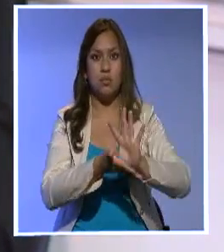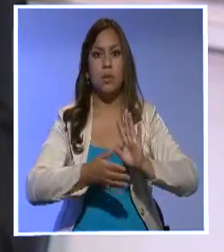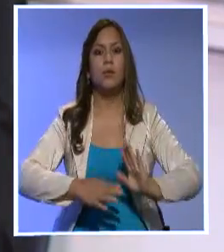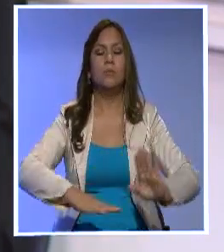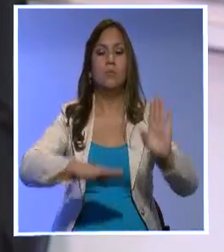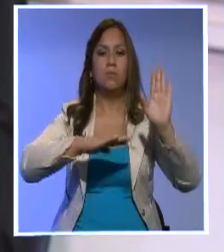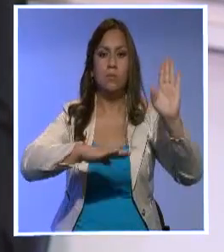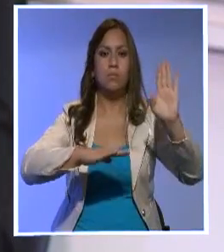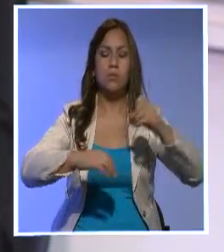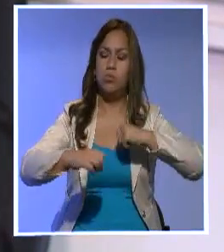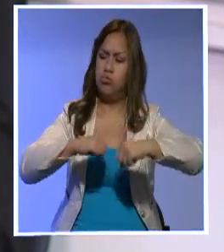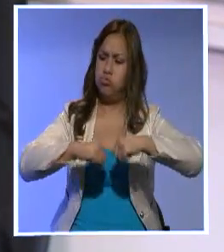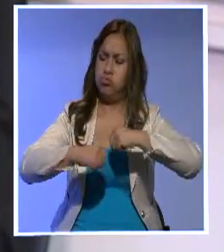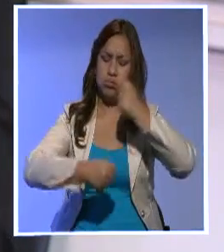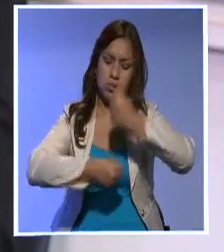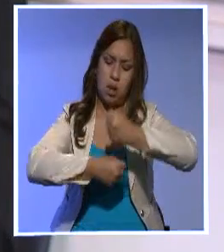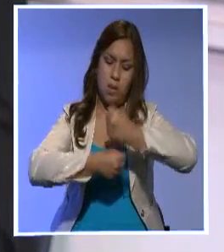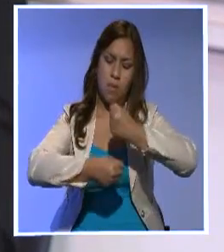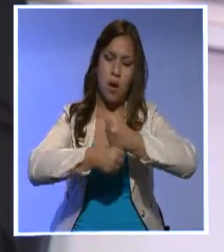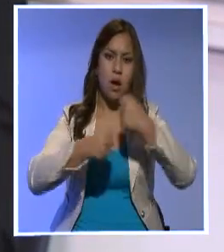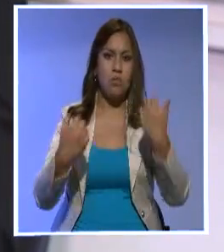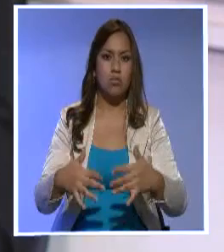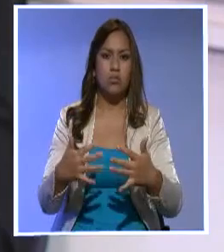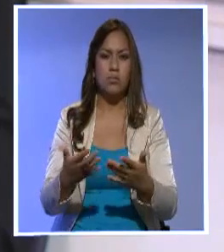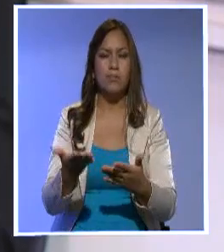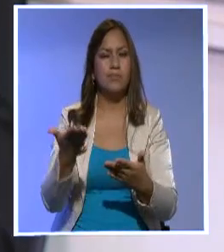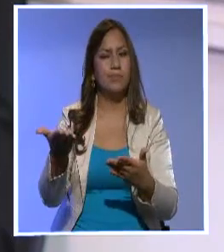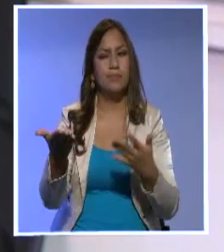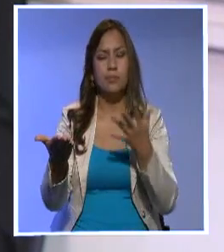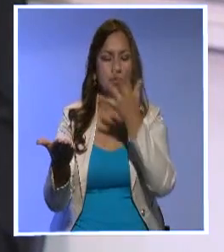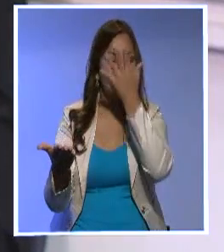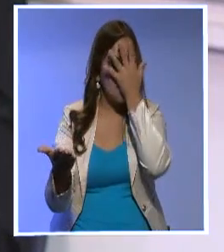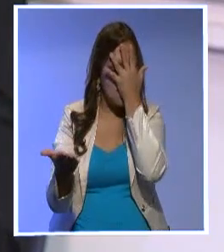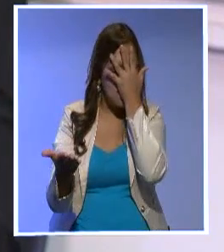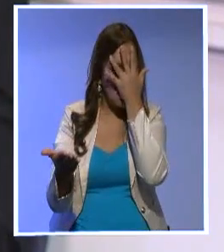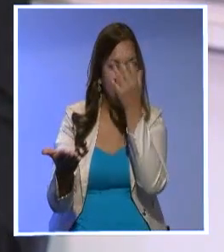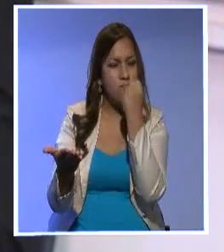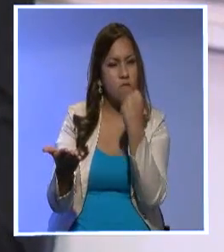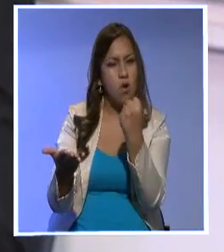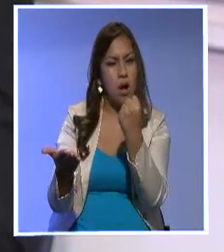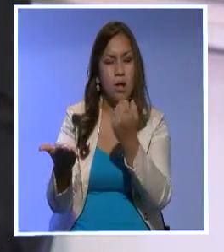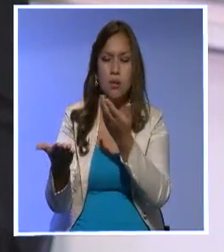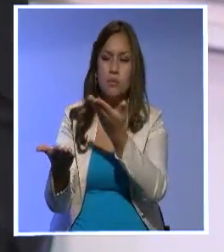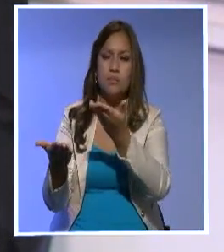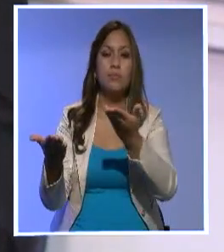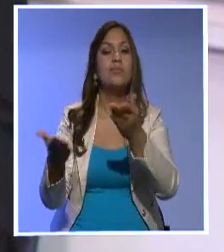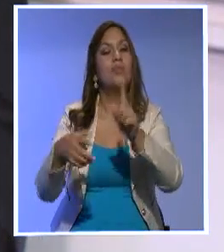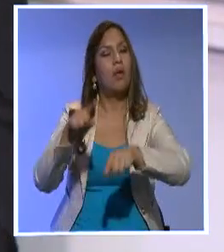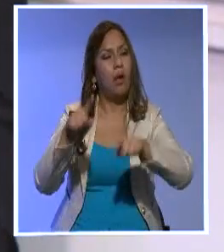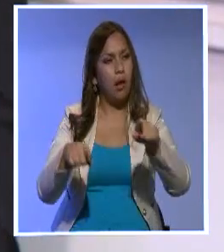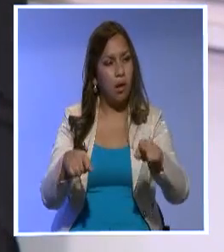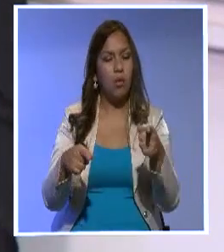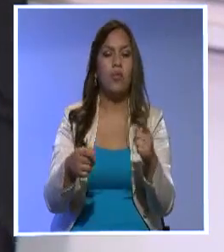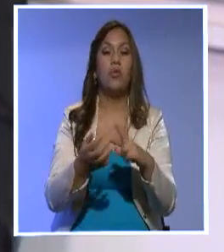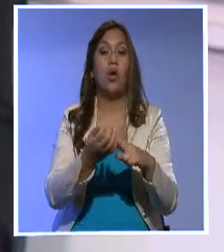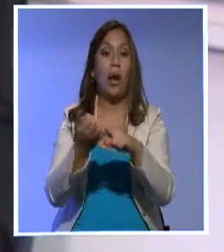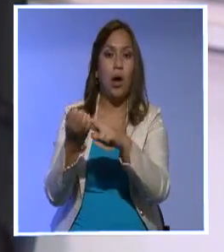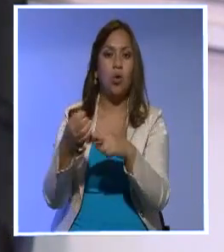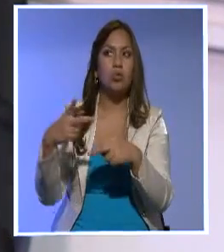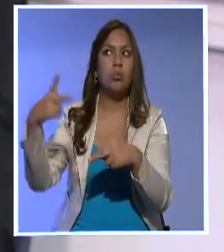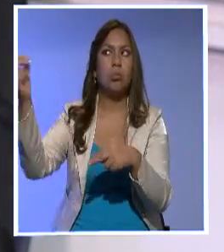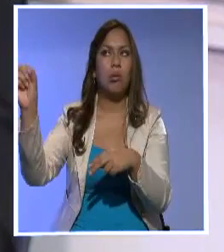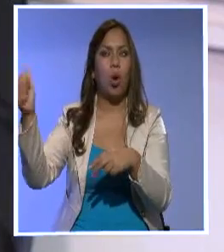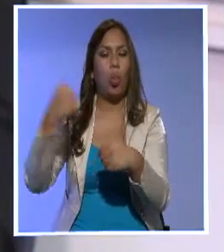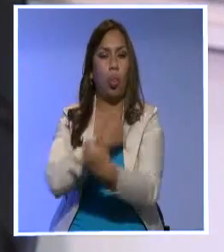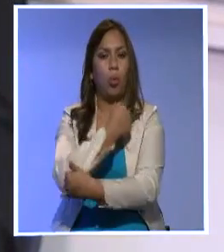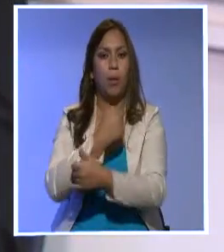pasan en nuestro país y especialmente con algo tan bochornoso como lo que ha pasado con los paraísos fiscales y lo que se ha detectado alrededor